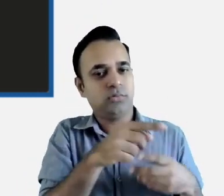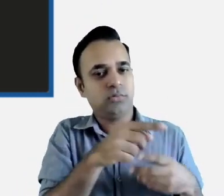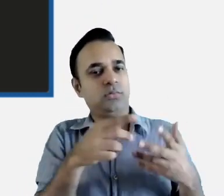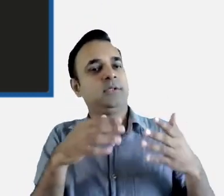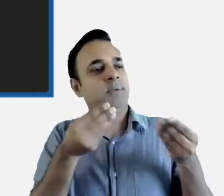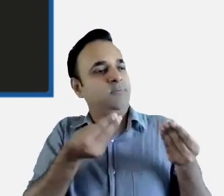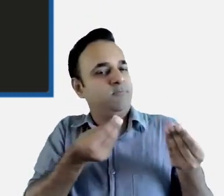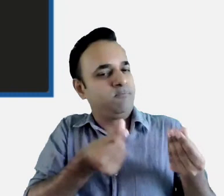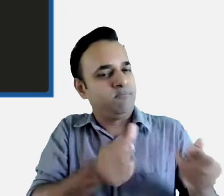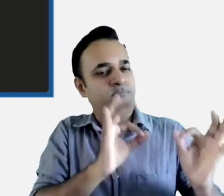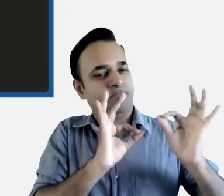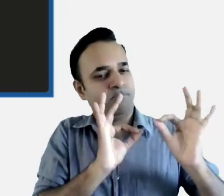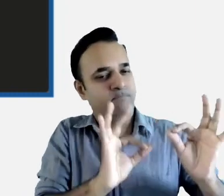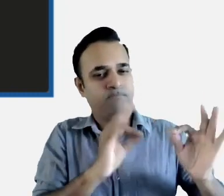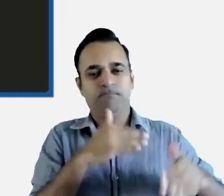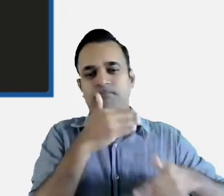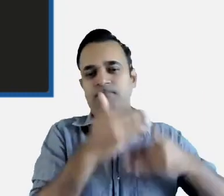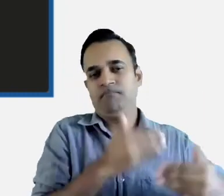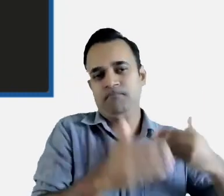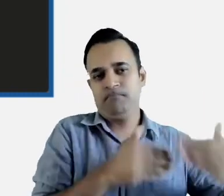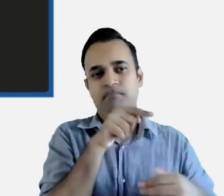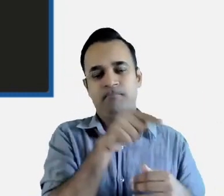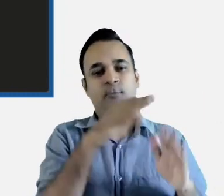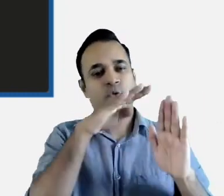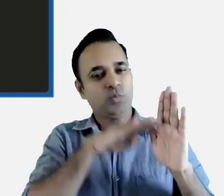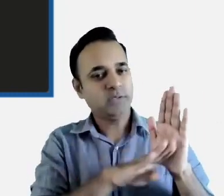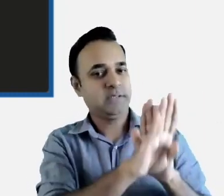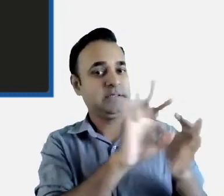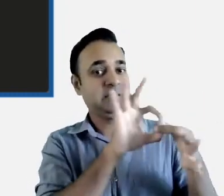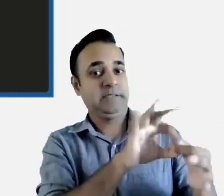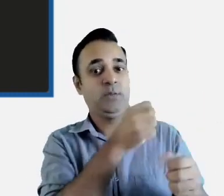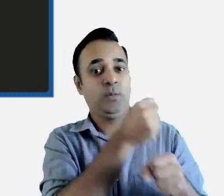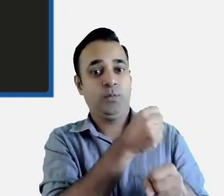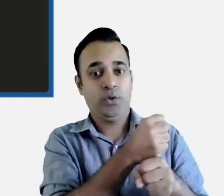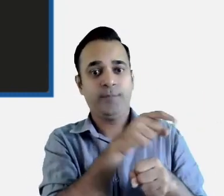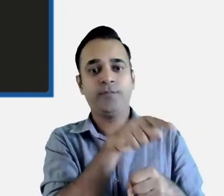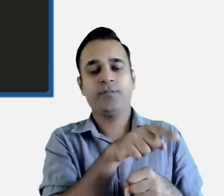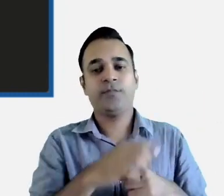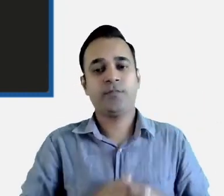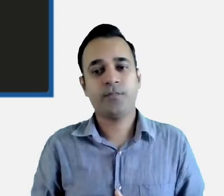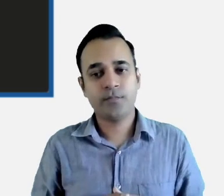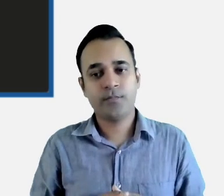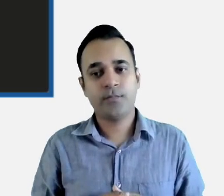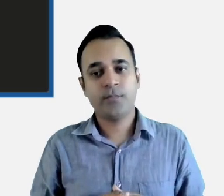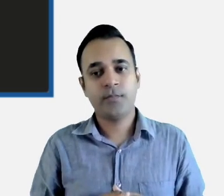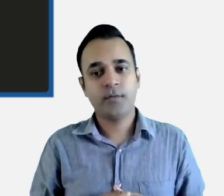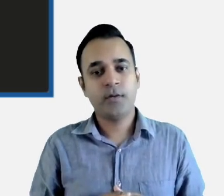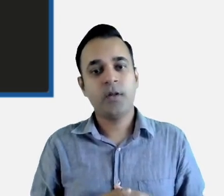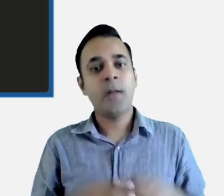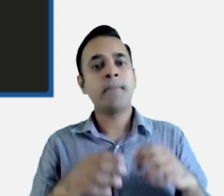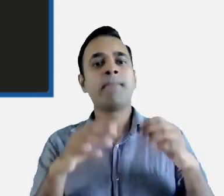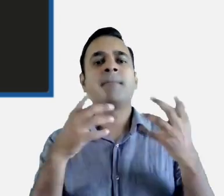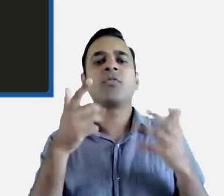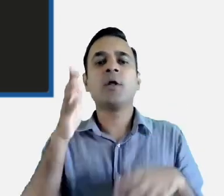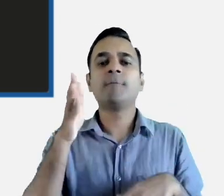resiliente y con bajas emisiones requiere repensar a todos los niveles para que nadie se quede atrás.